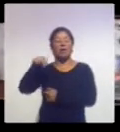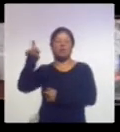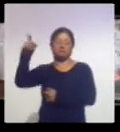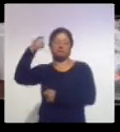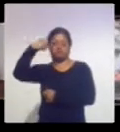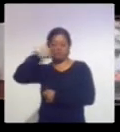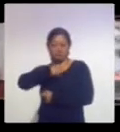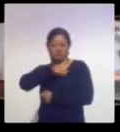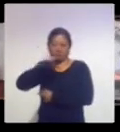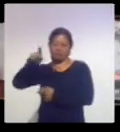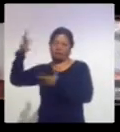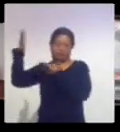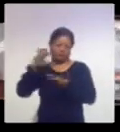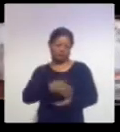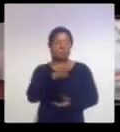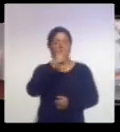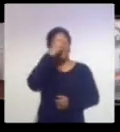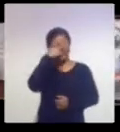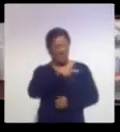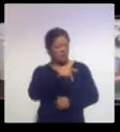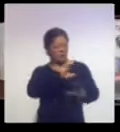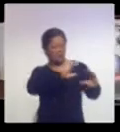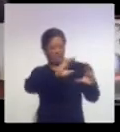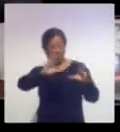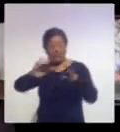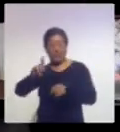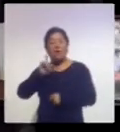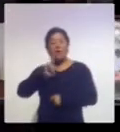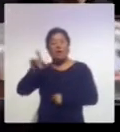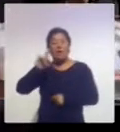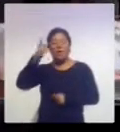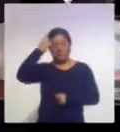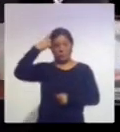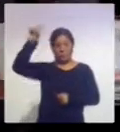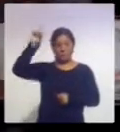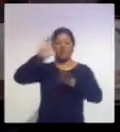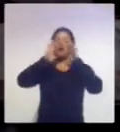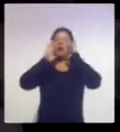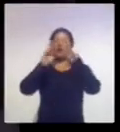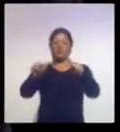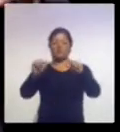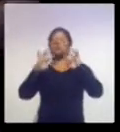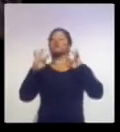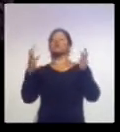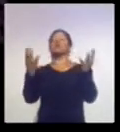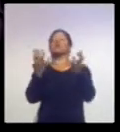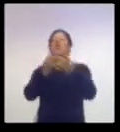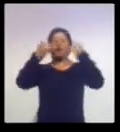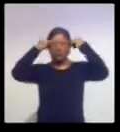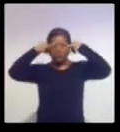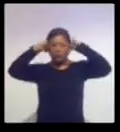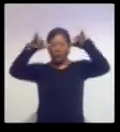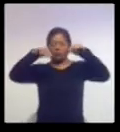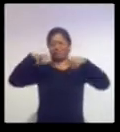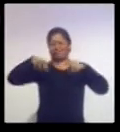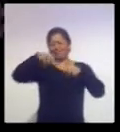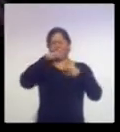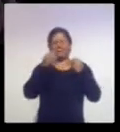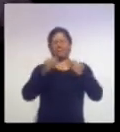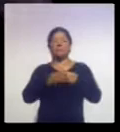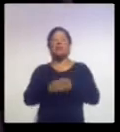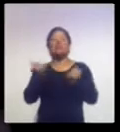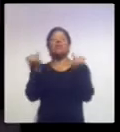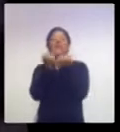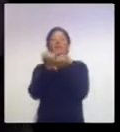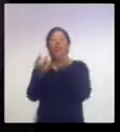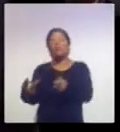eran los dueños de las haciendas, los dueños de las cuadras de caballos,